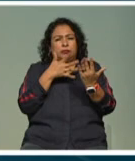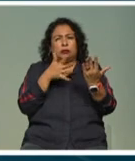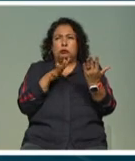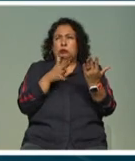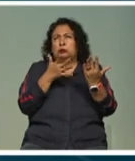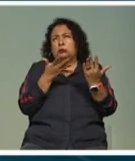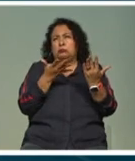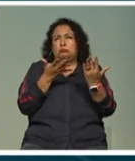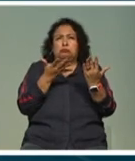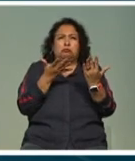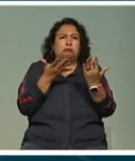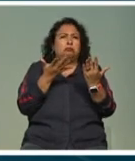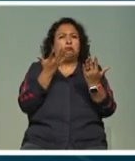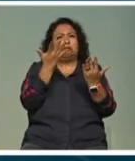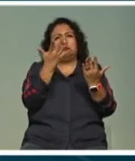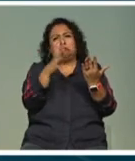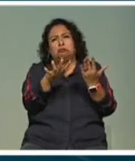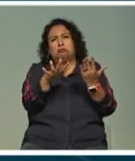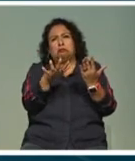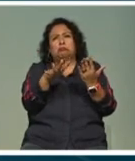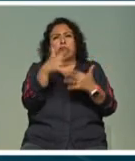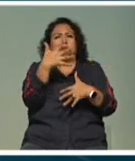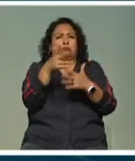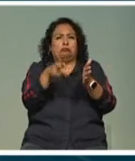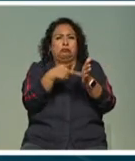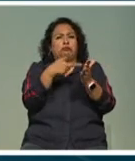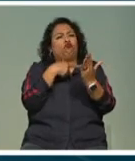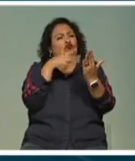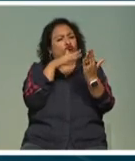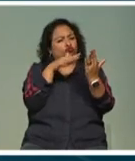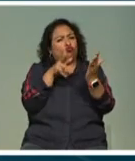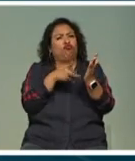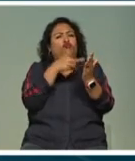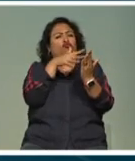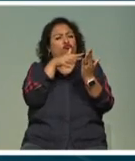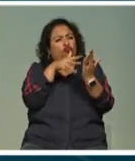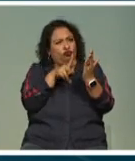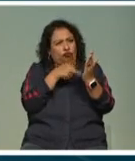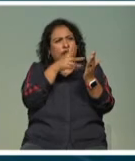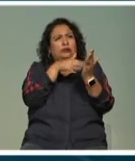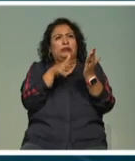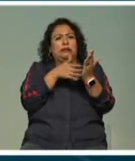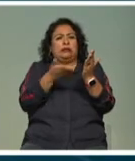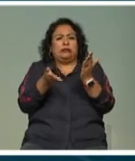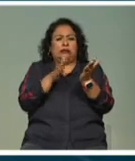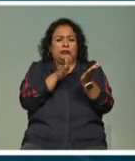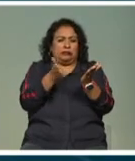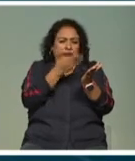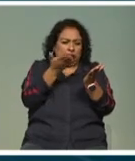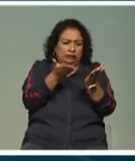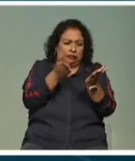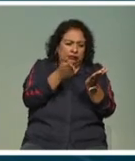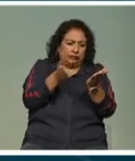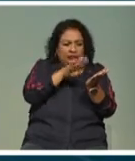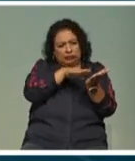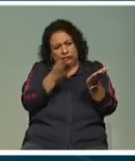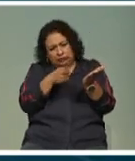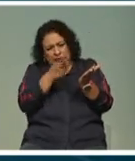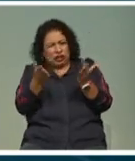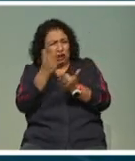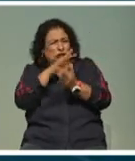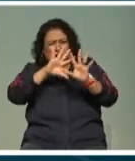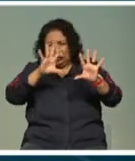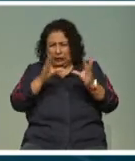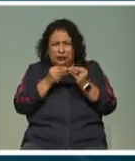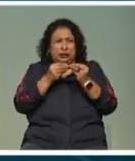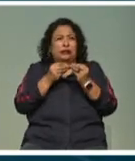unas 10, 15 veces, de atrás para adelante, de atrás para adelante, toditito,